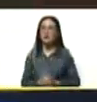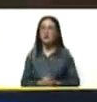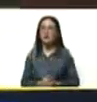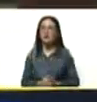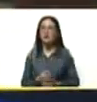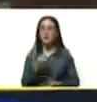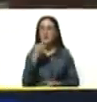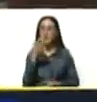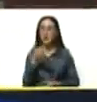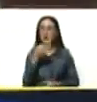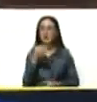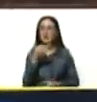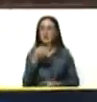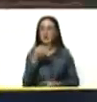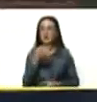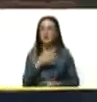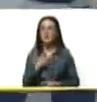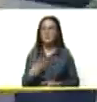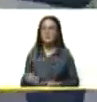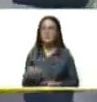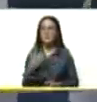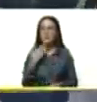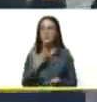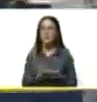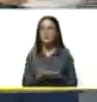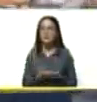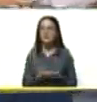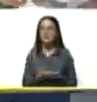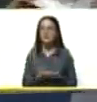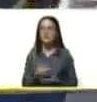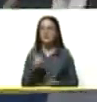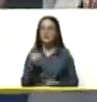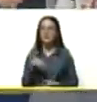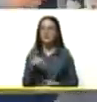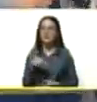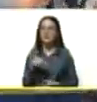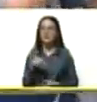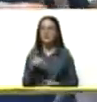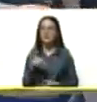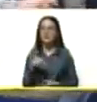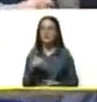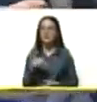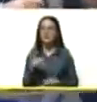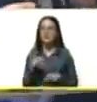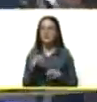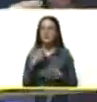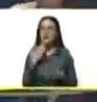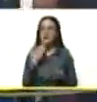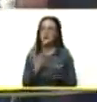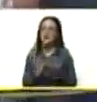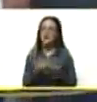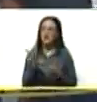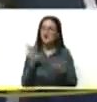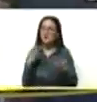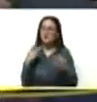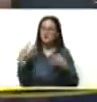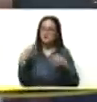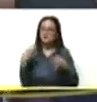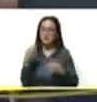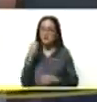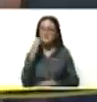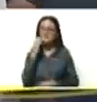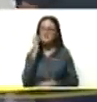muy buenas tardes, presidente. Gracias desde aquí, desde la estación del metro, agradecer la escogencia como